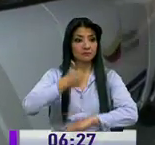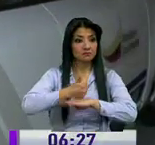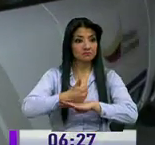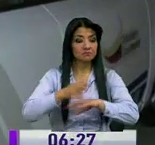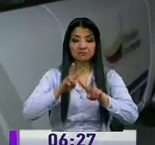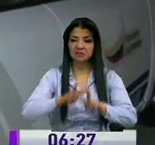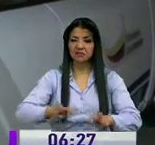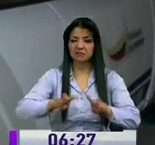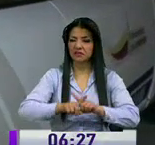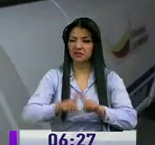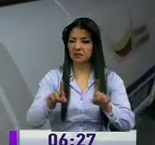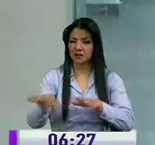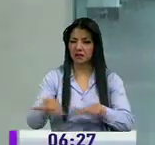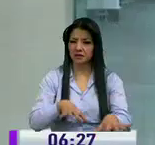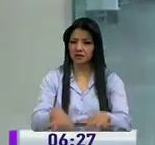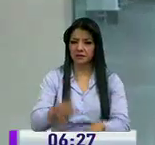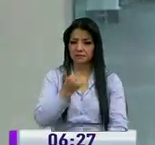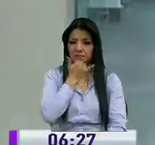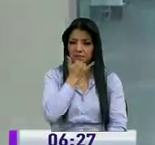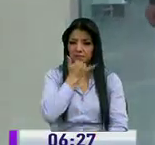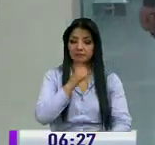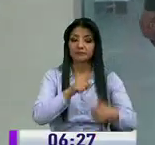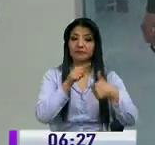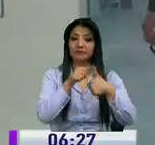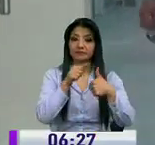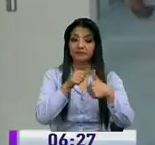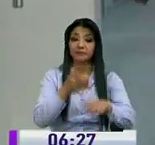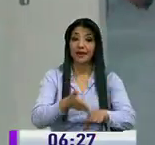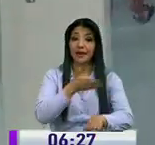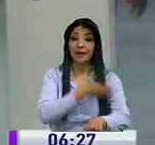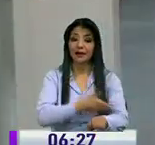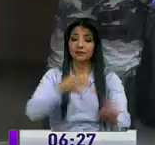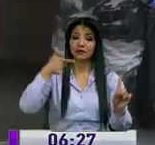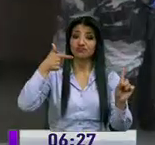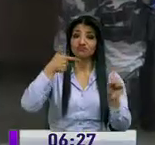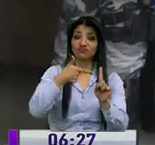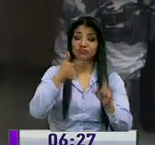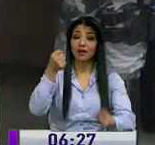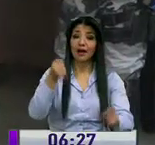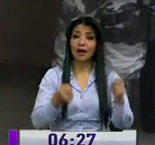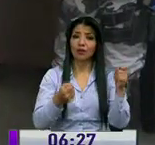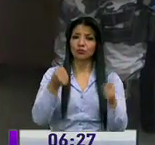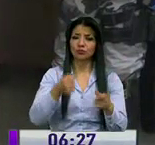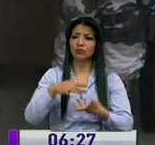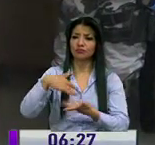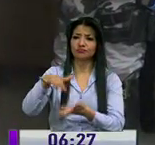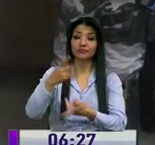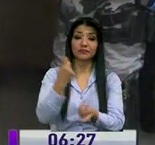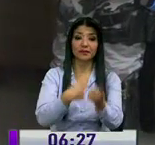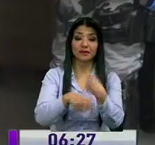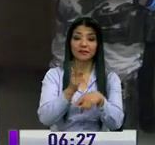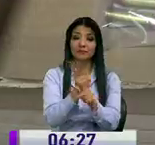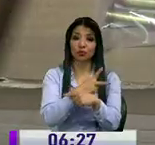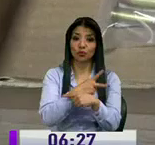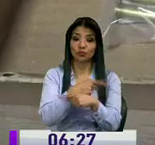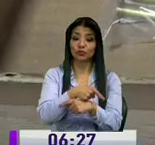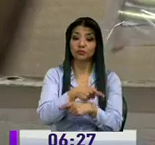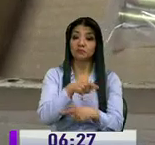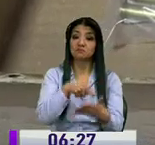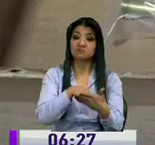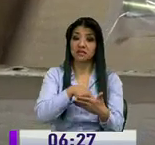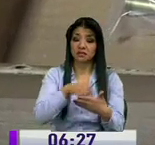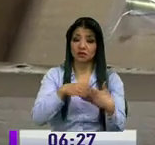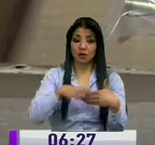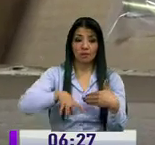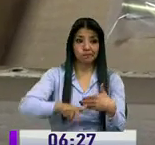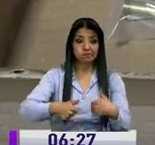varios delitos. El primer caso se registró tras el asalto a mano armada que sufrió un carro repartidor de productos. $1,000, una moto y un arma